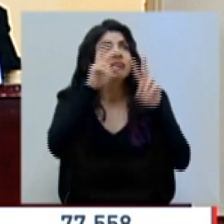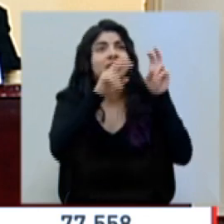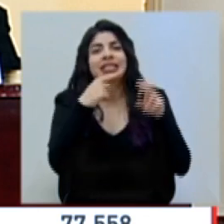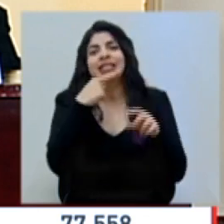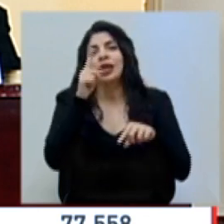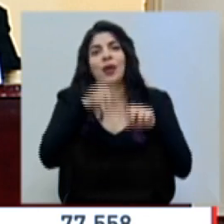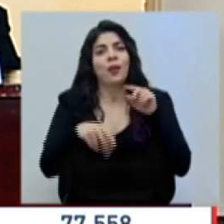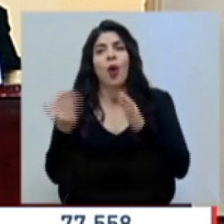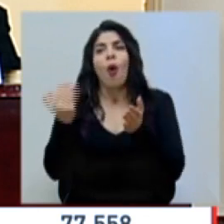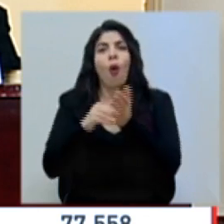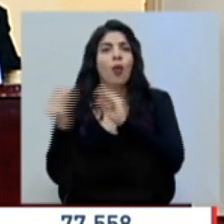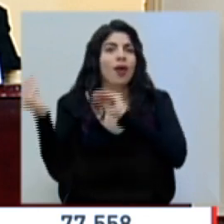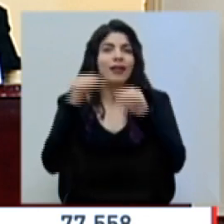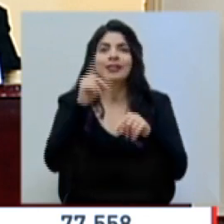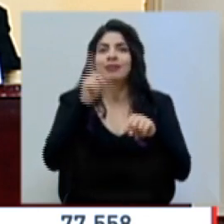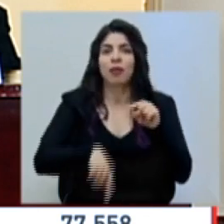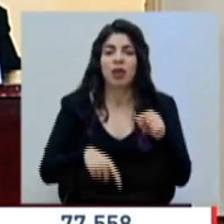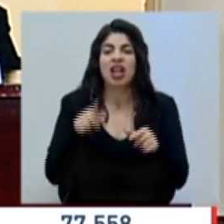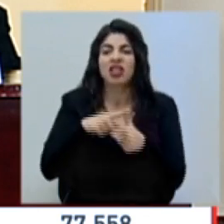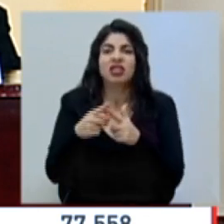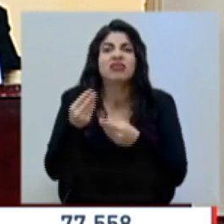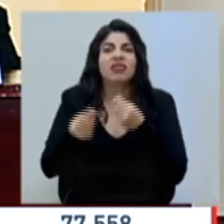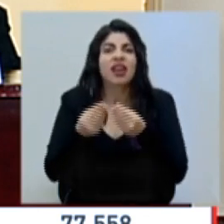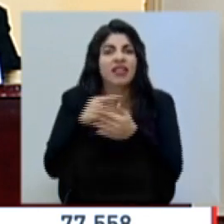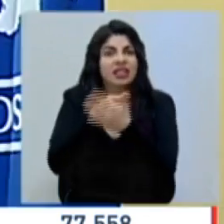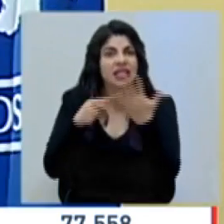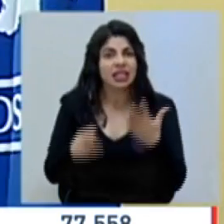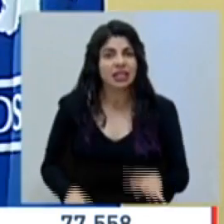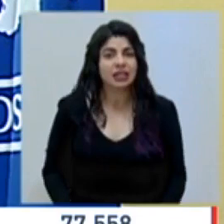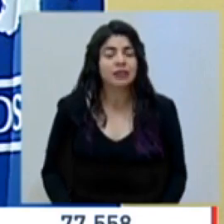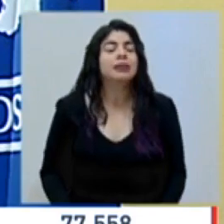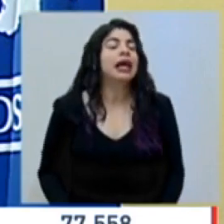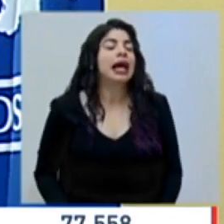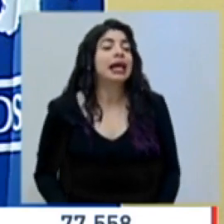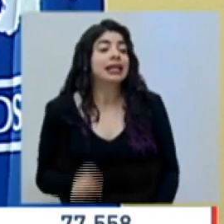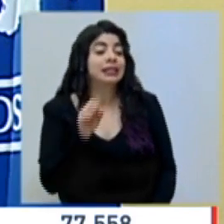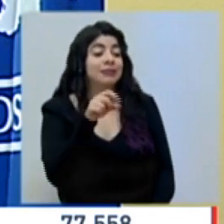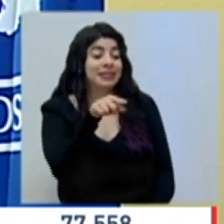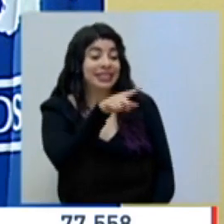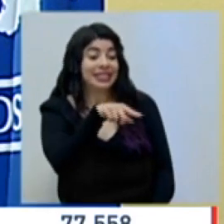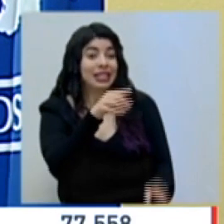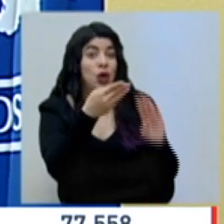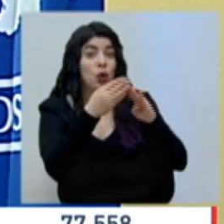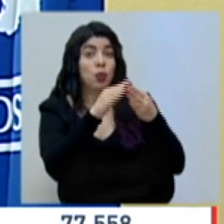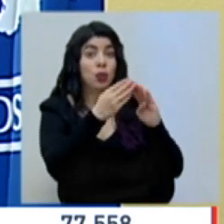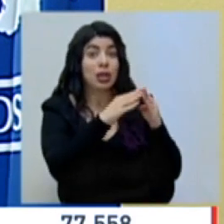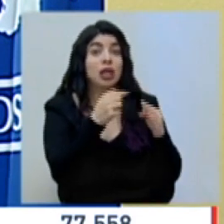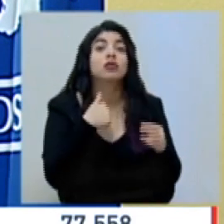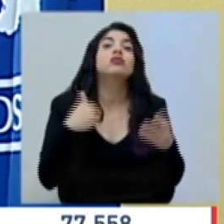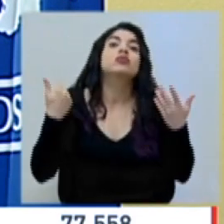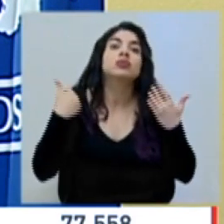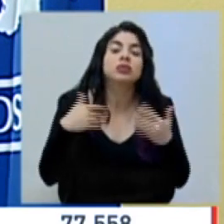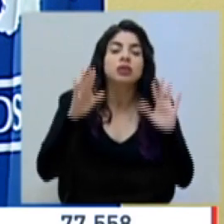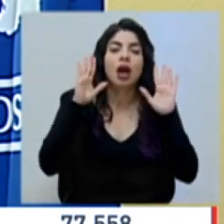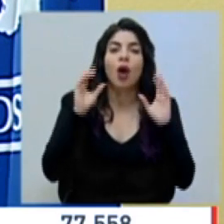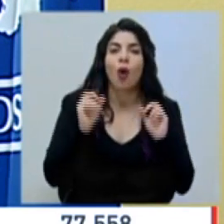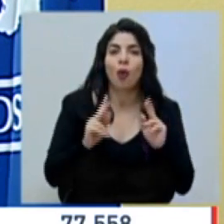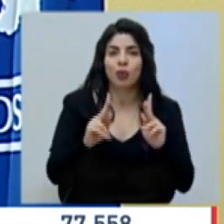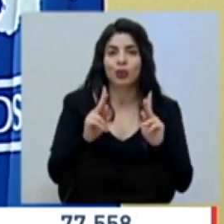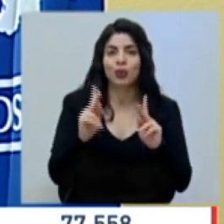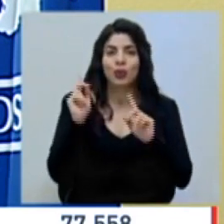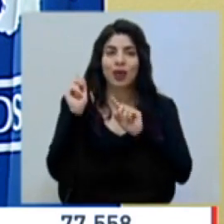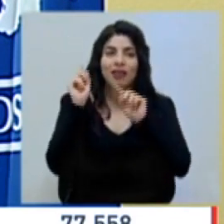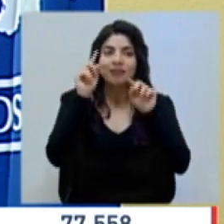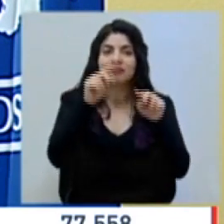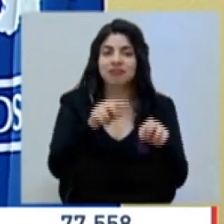inhabitables? Gracias. En el caso de estas comunidades que tuve la posibilidad de estar